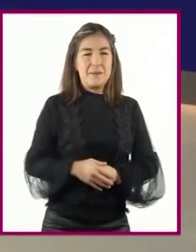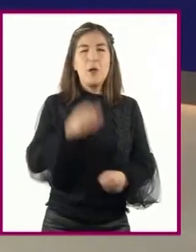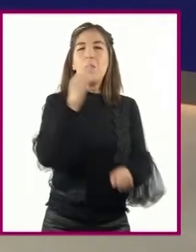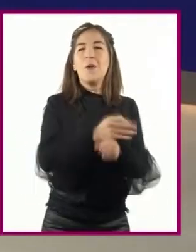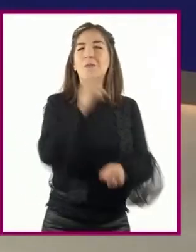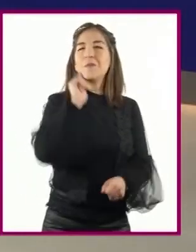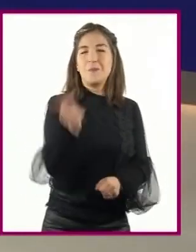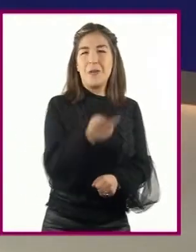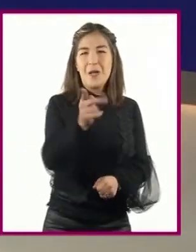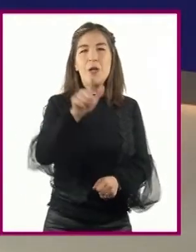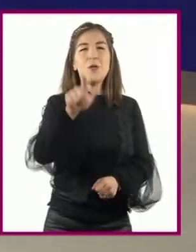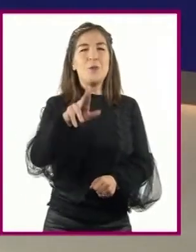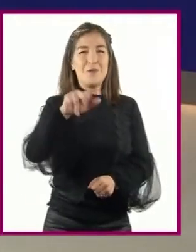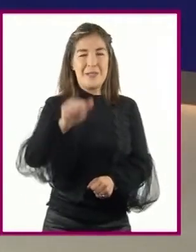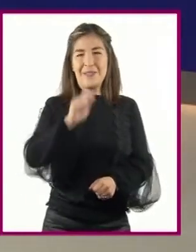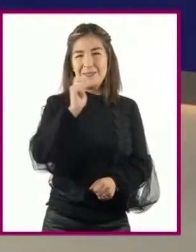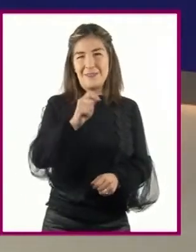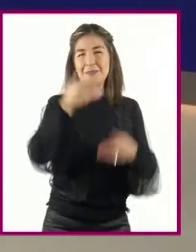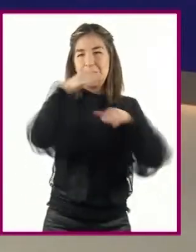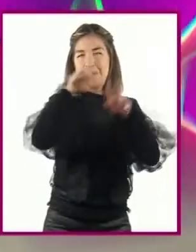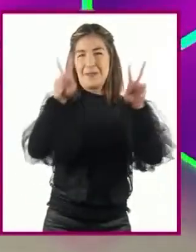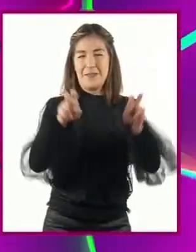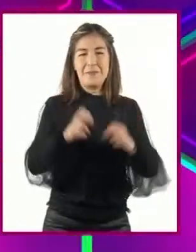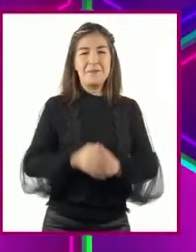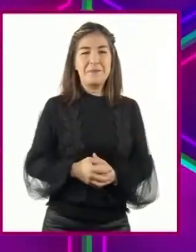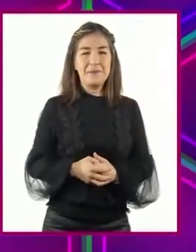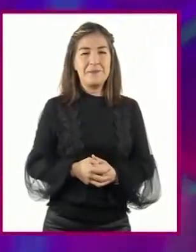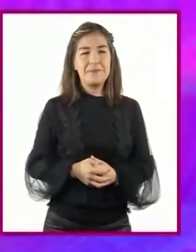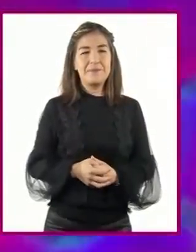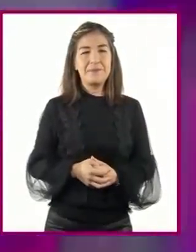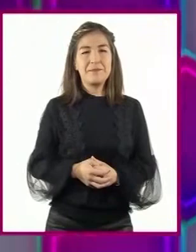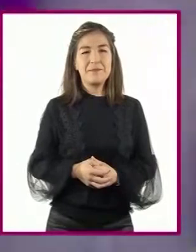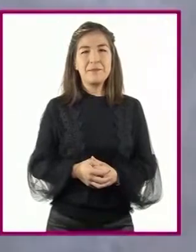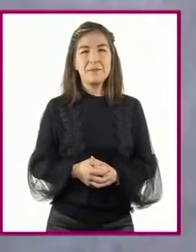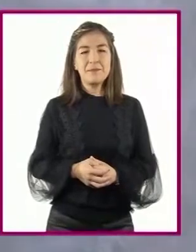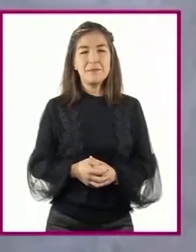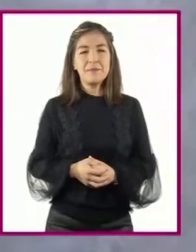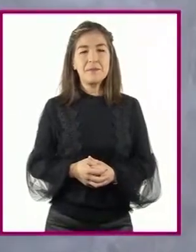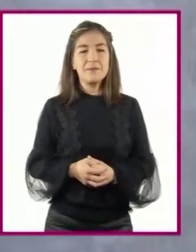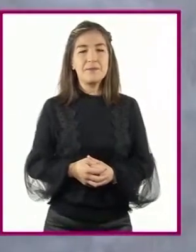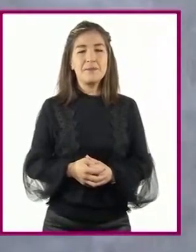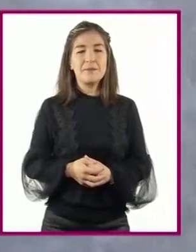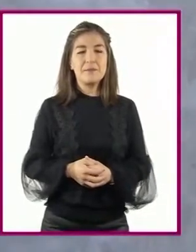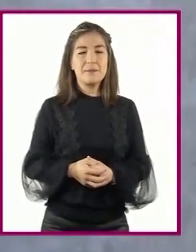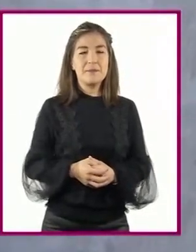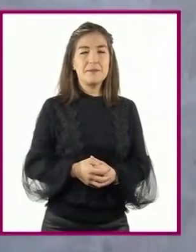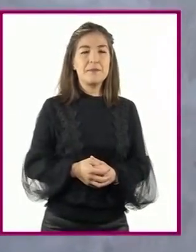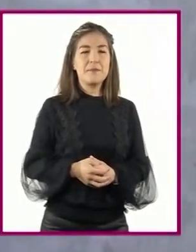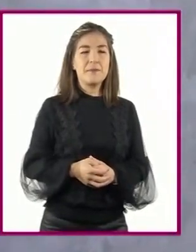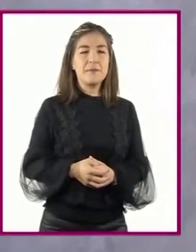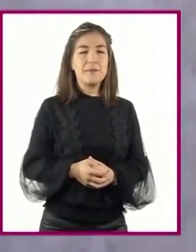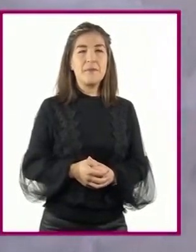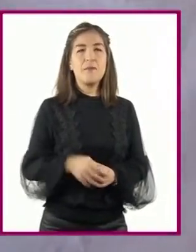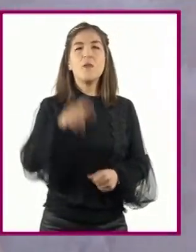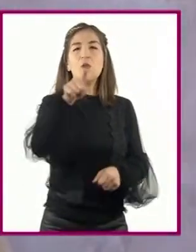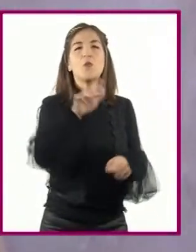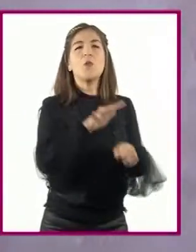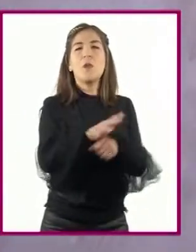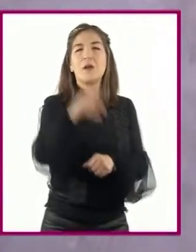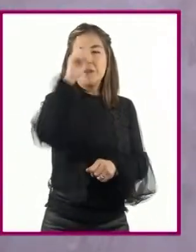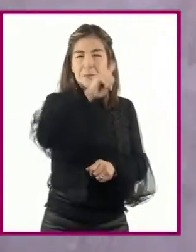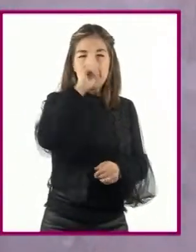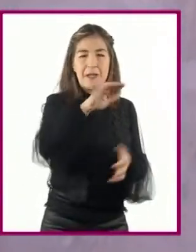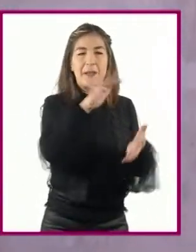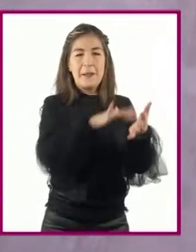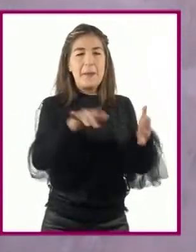en torno a nuestro tema. ¿Qué obras recomendaría a los alumnos